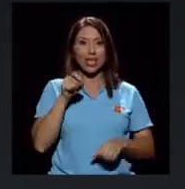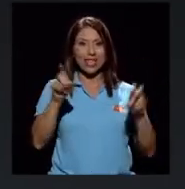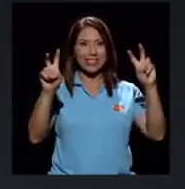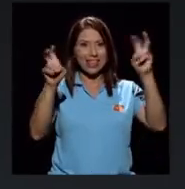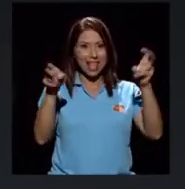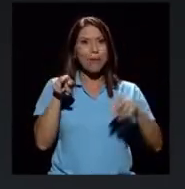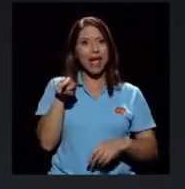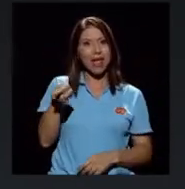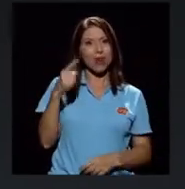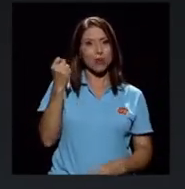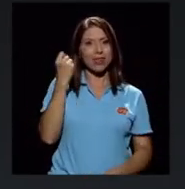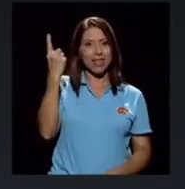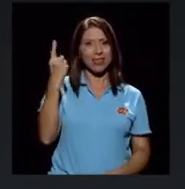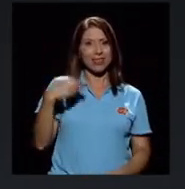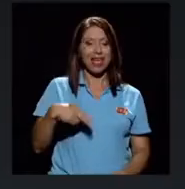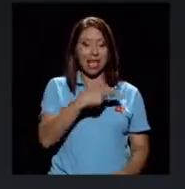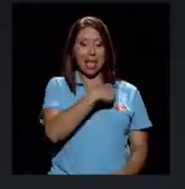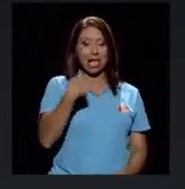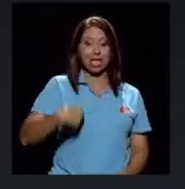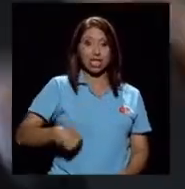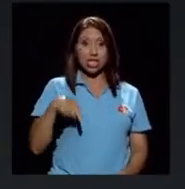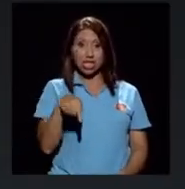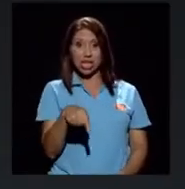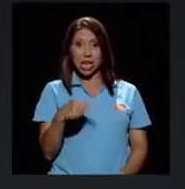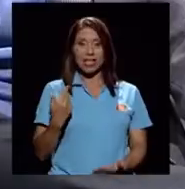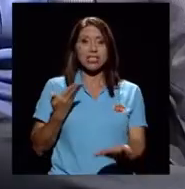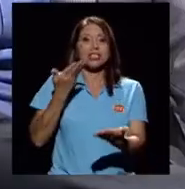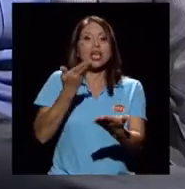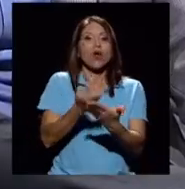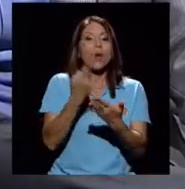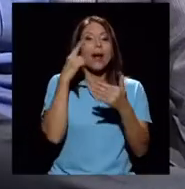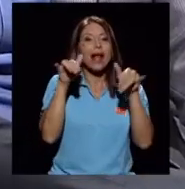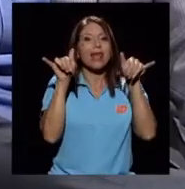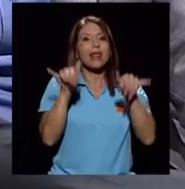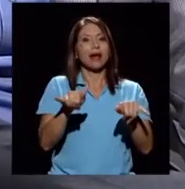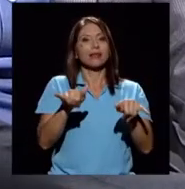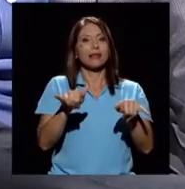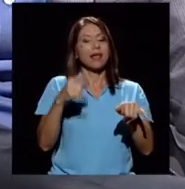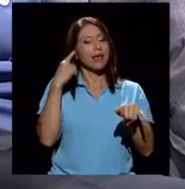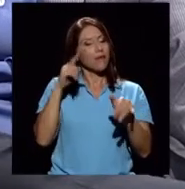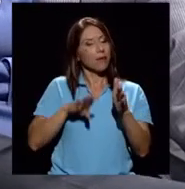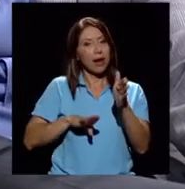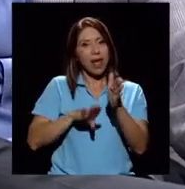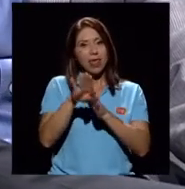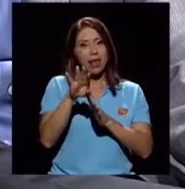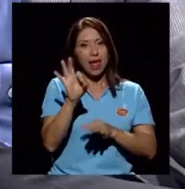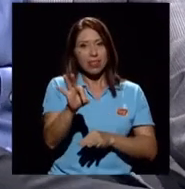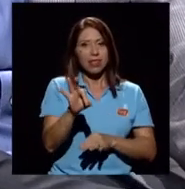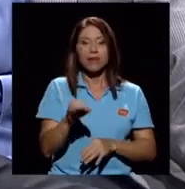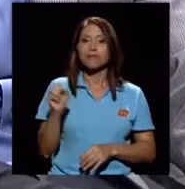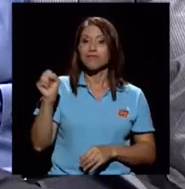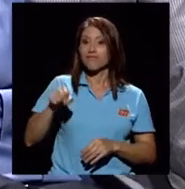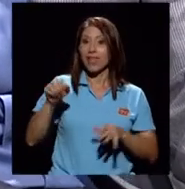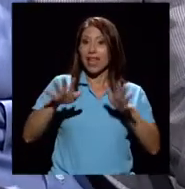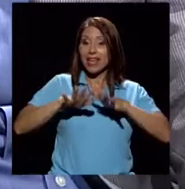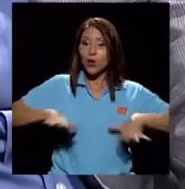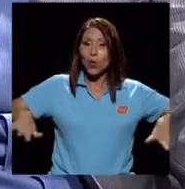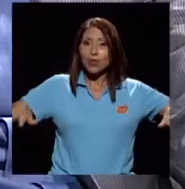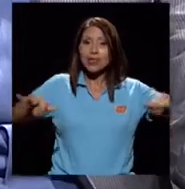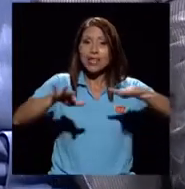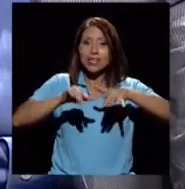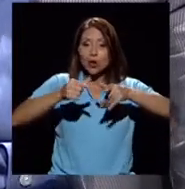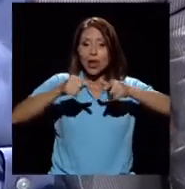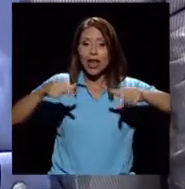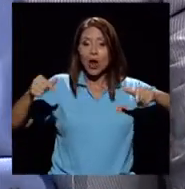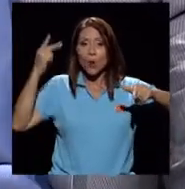chinos llegaron para quedarse y vamos para adelante bueno es el contexto geopolítico al que decimos una rápida referencia